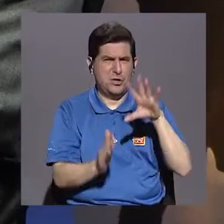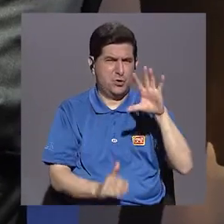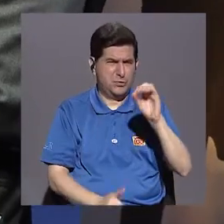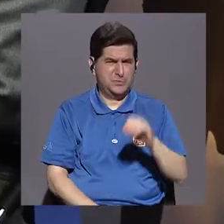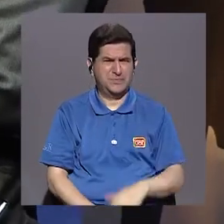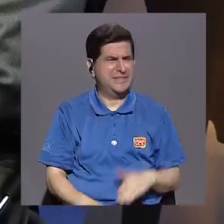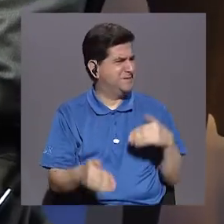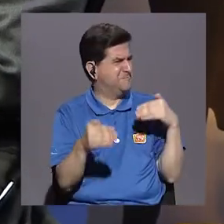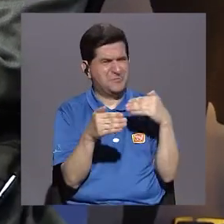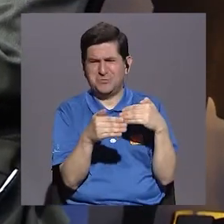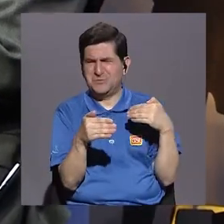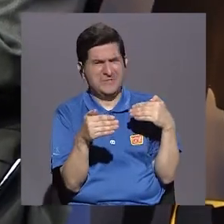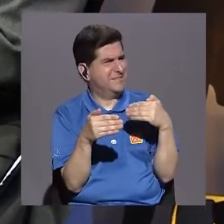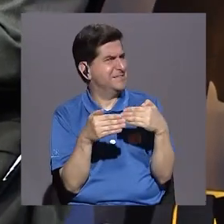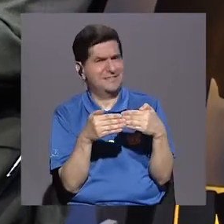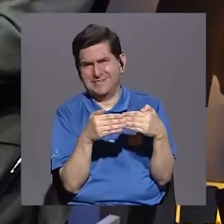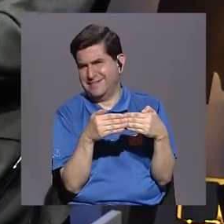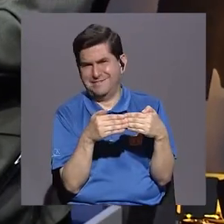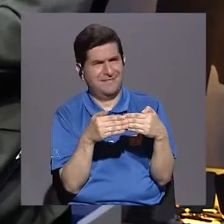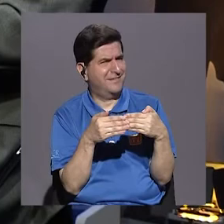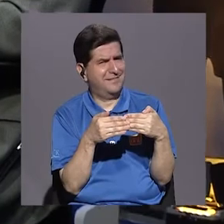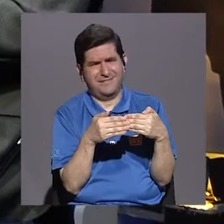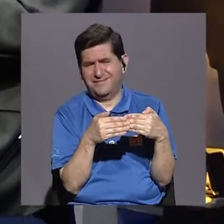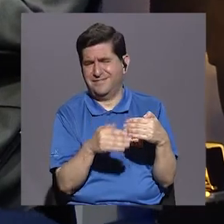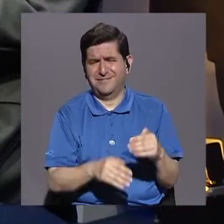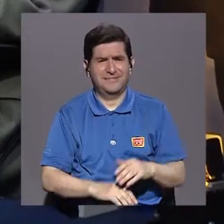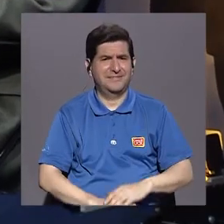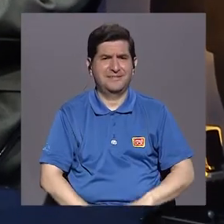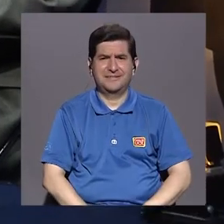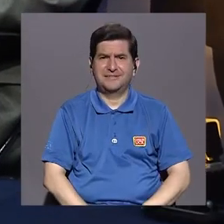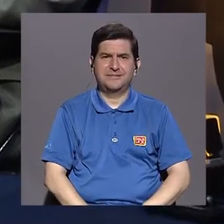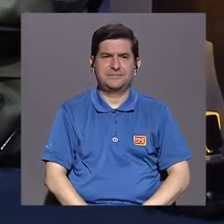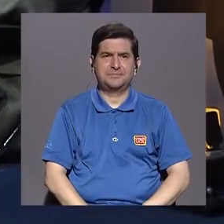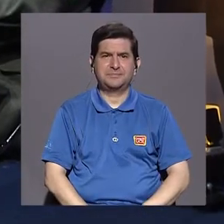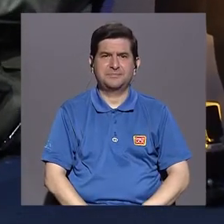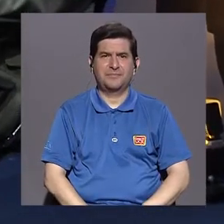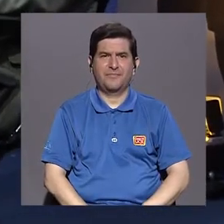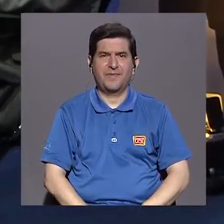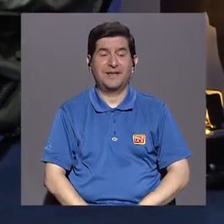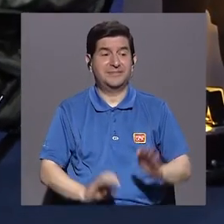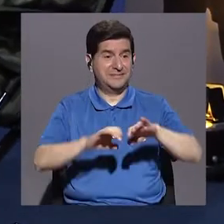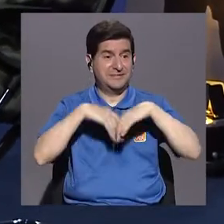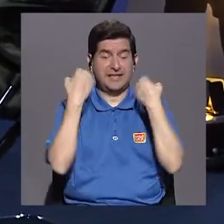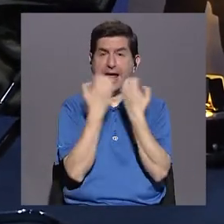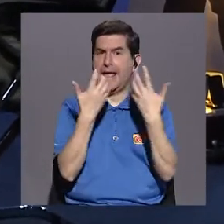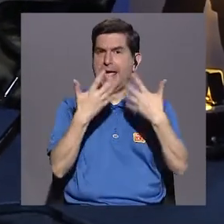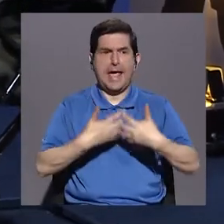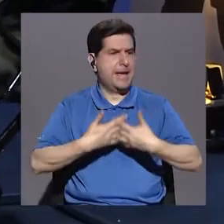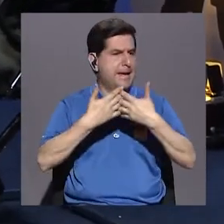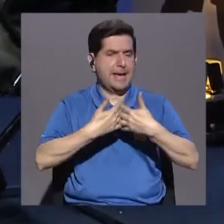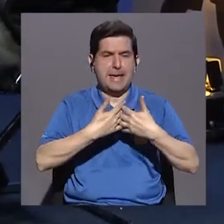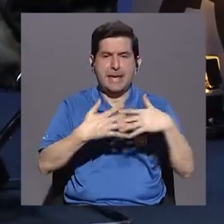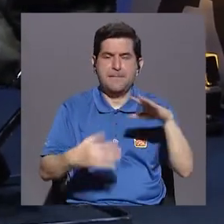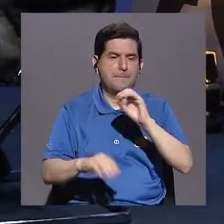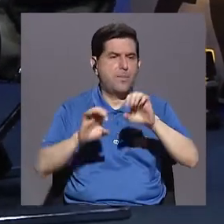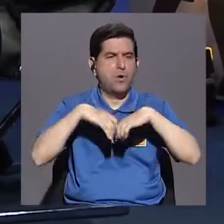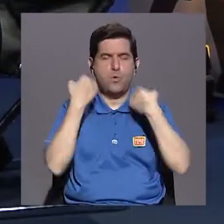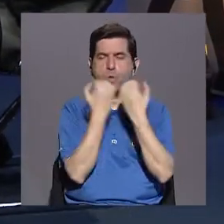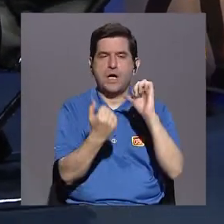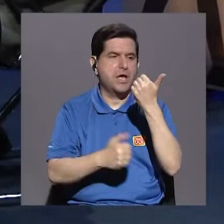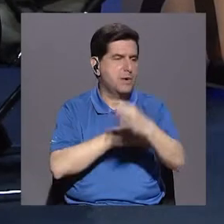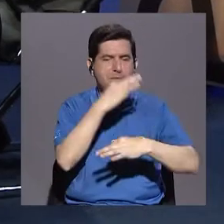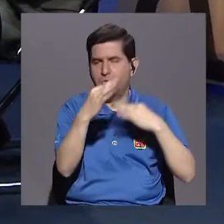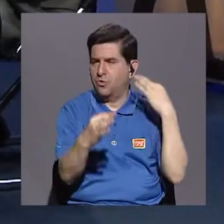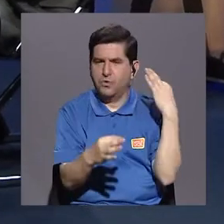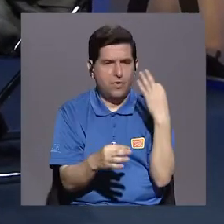muy cercano verdad qué ningún equipo industrial ningún equipo de cualquier